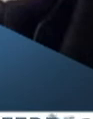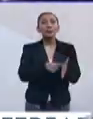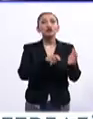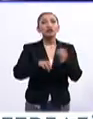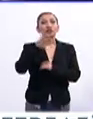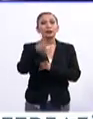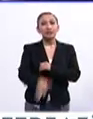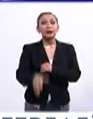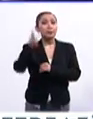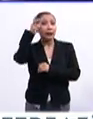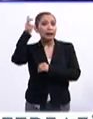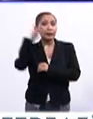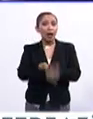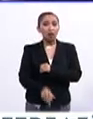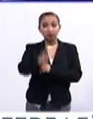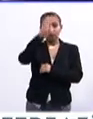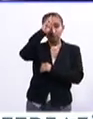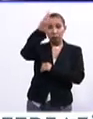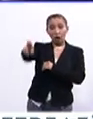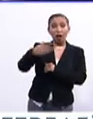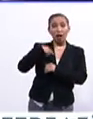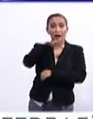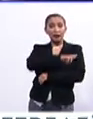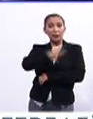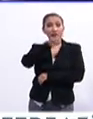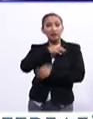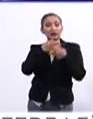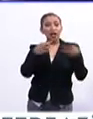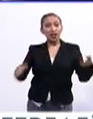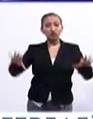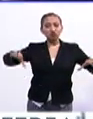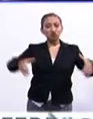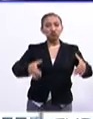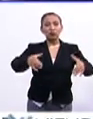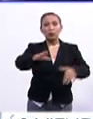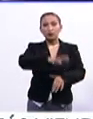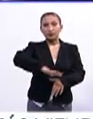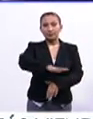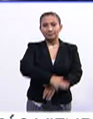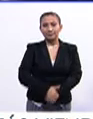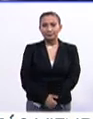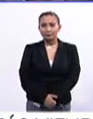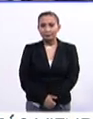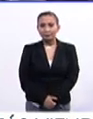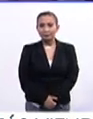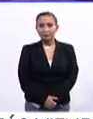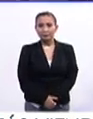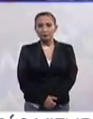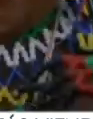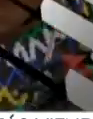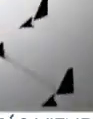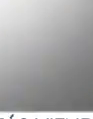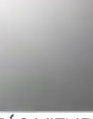En 1810, Miguel Hidalgo prohibió el arrendamiento de tierras comunales.